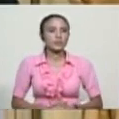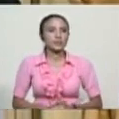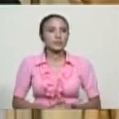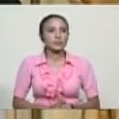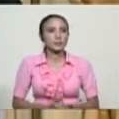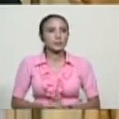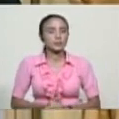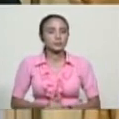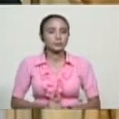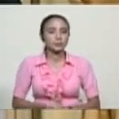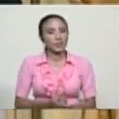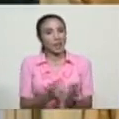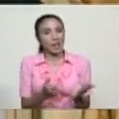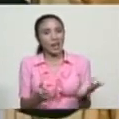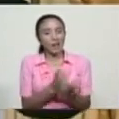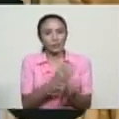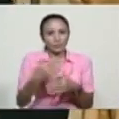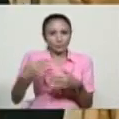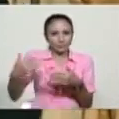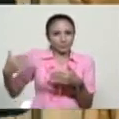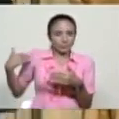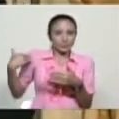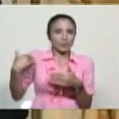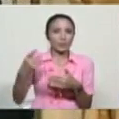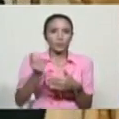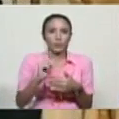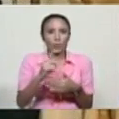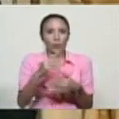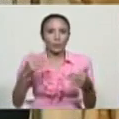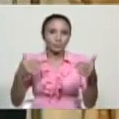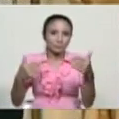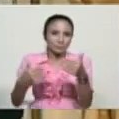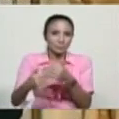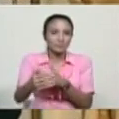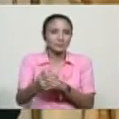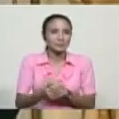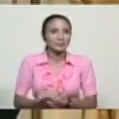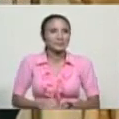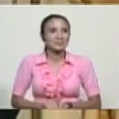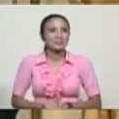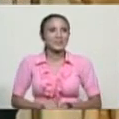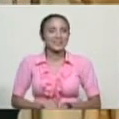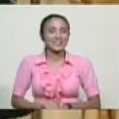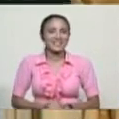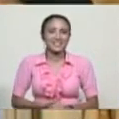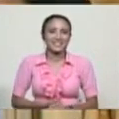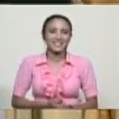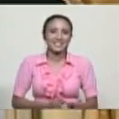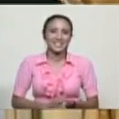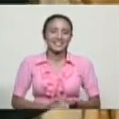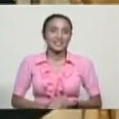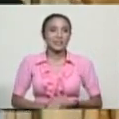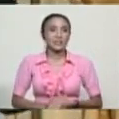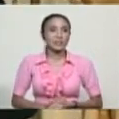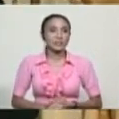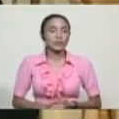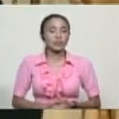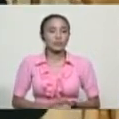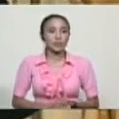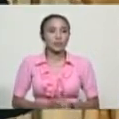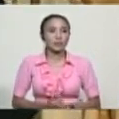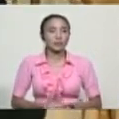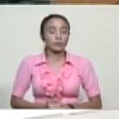No tenemos planes de retroceder, y menos de rendirnos. Nuestros planes son profundizar,